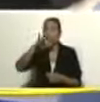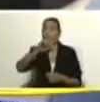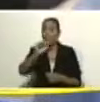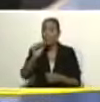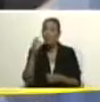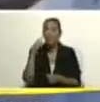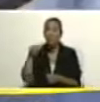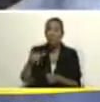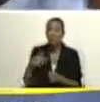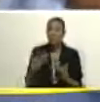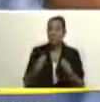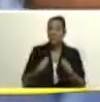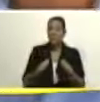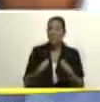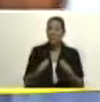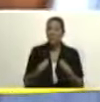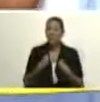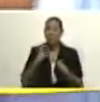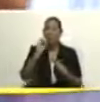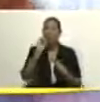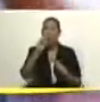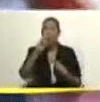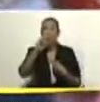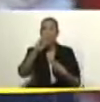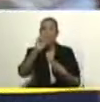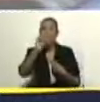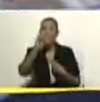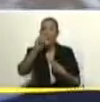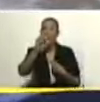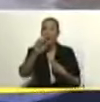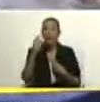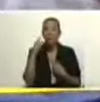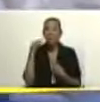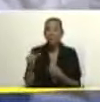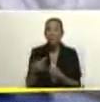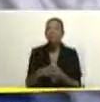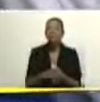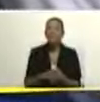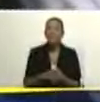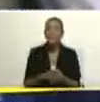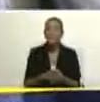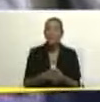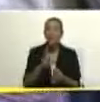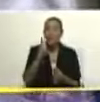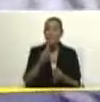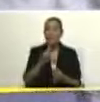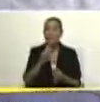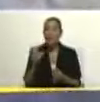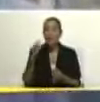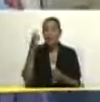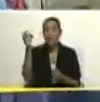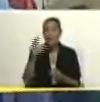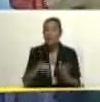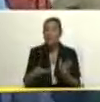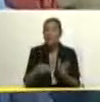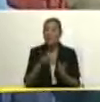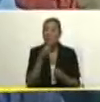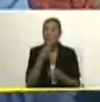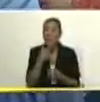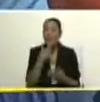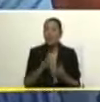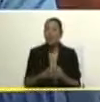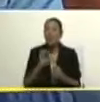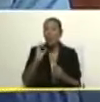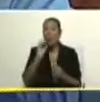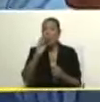tú, Sonia? De aquí, de Ocumar del Tuy. De Ocumar del Tuy. Qué bueno. Los valles del Tuy es muy hermoso, ¿verdad? Bellísimo. ¿Y Ocumar es